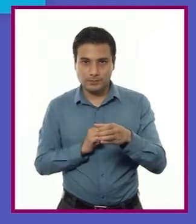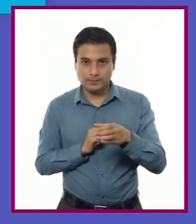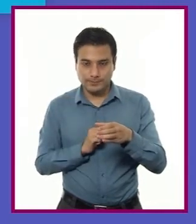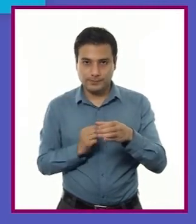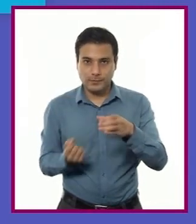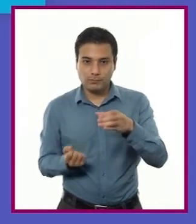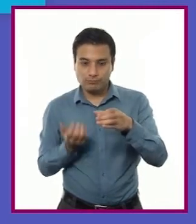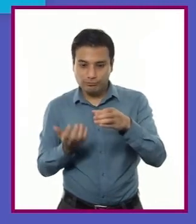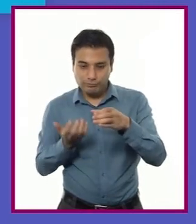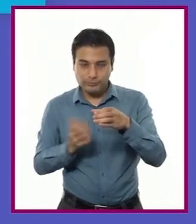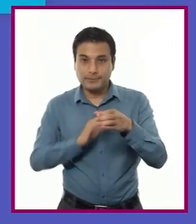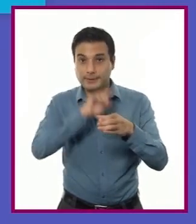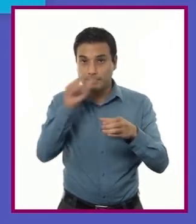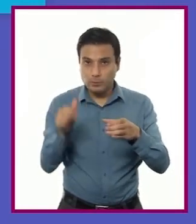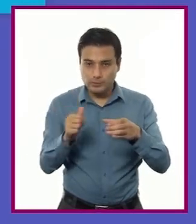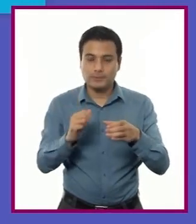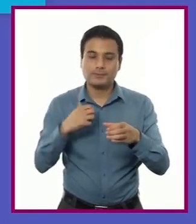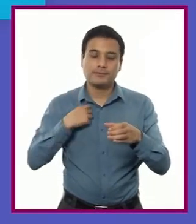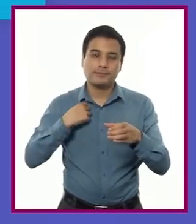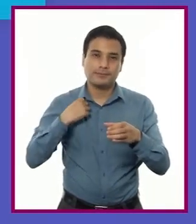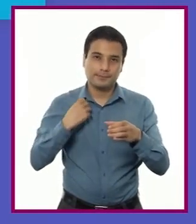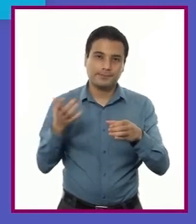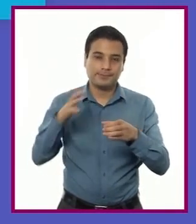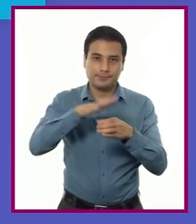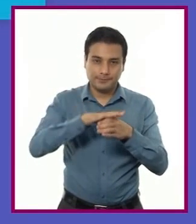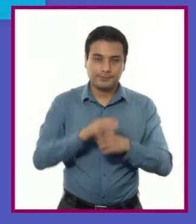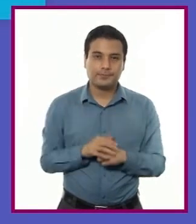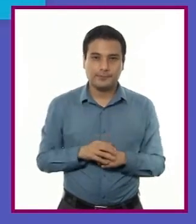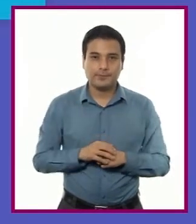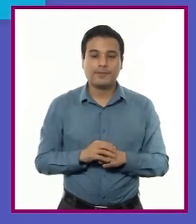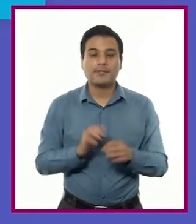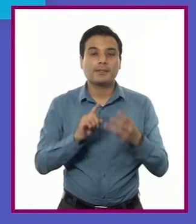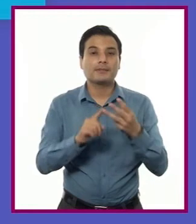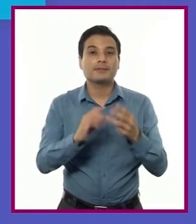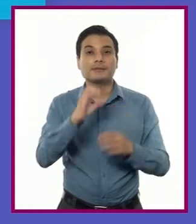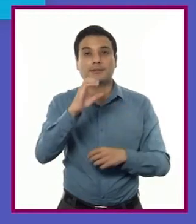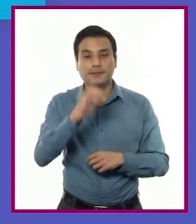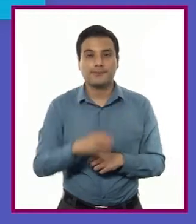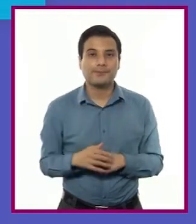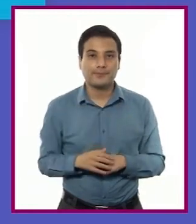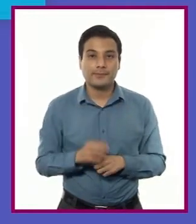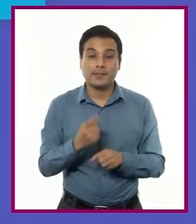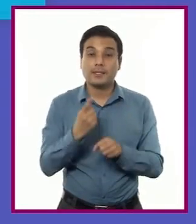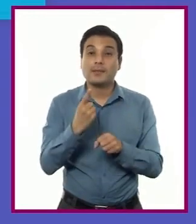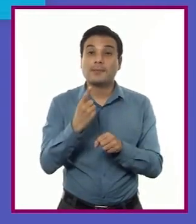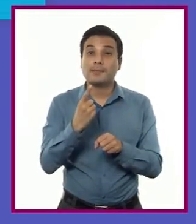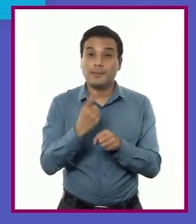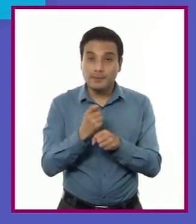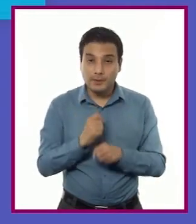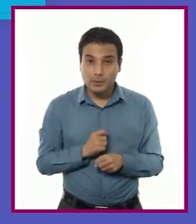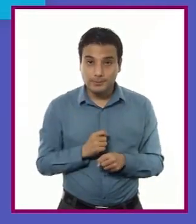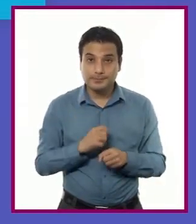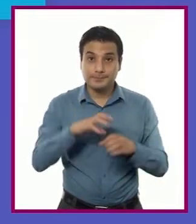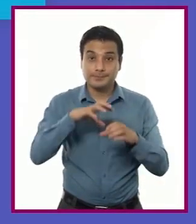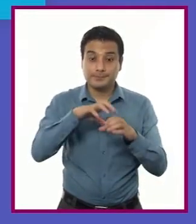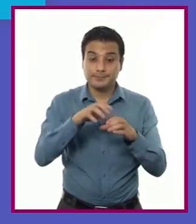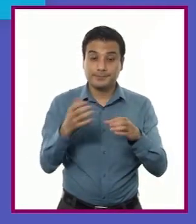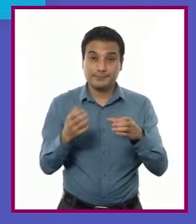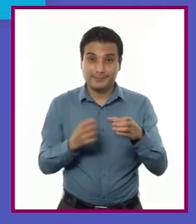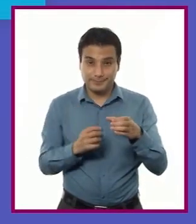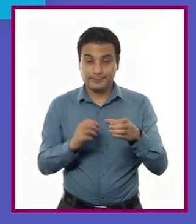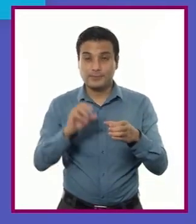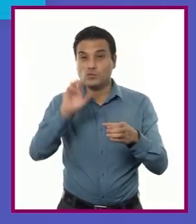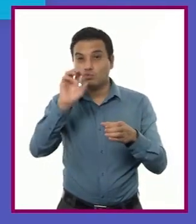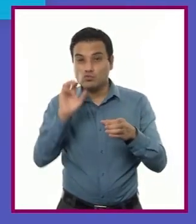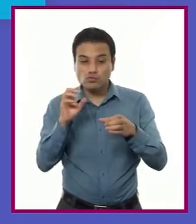al último pusimos un paño humedecido. Inciso C. Primero colocamos en un frasco de vidrio una